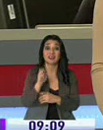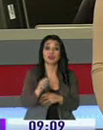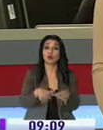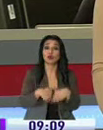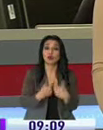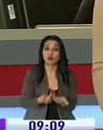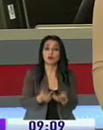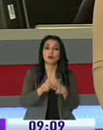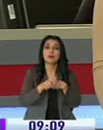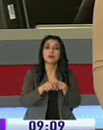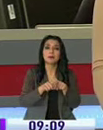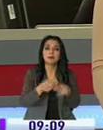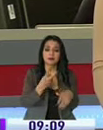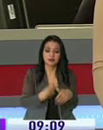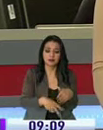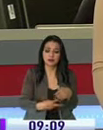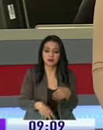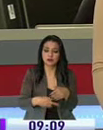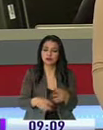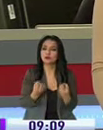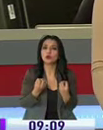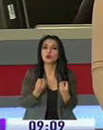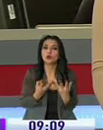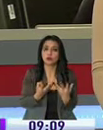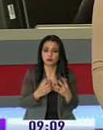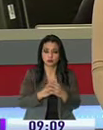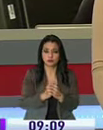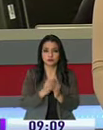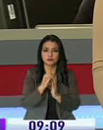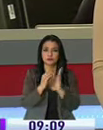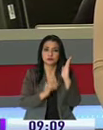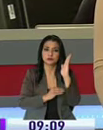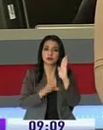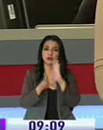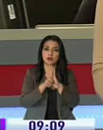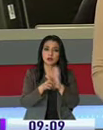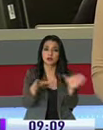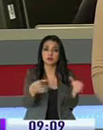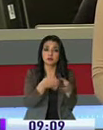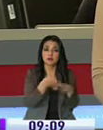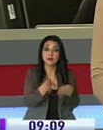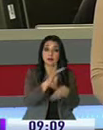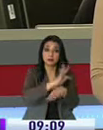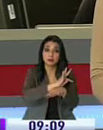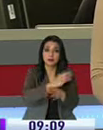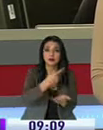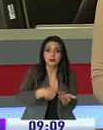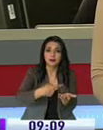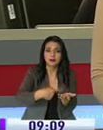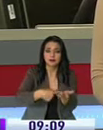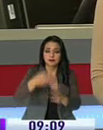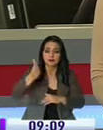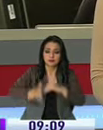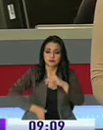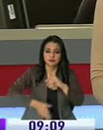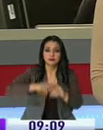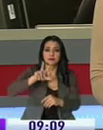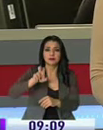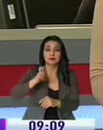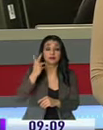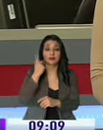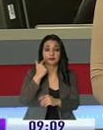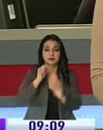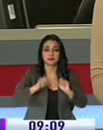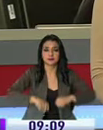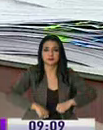lo realice de acuerdo al número de cargas familiares. El proyecto deberá ser analizado por los legisladores en un plazo máximo de 30